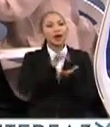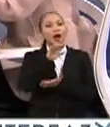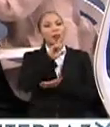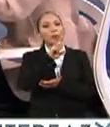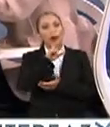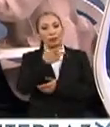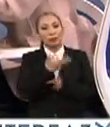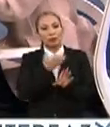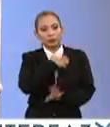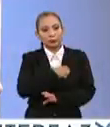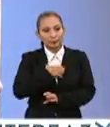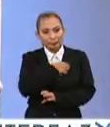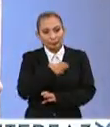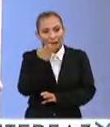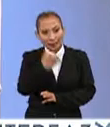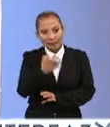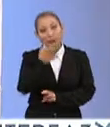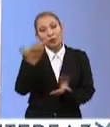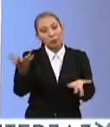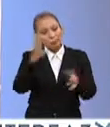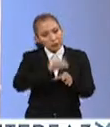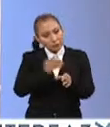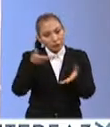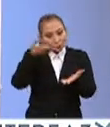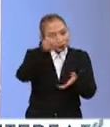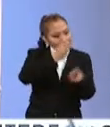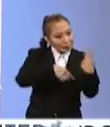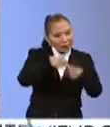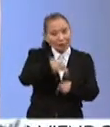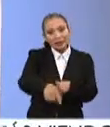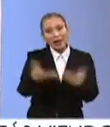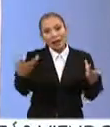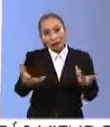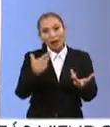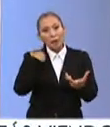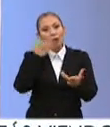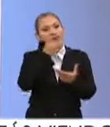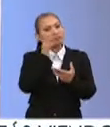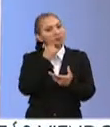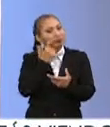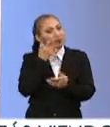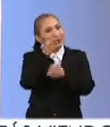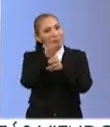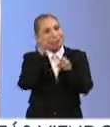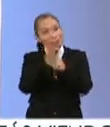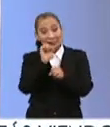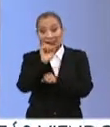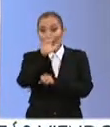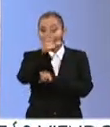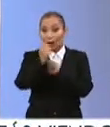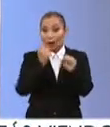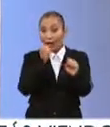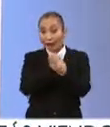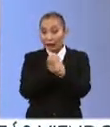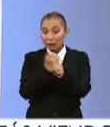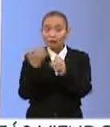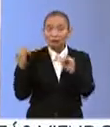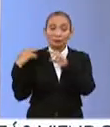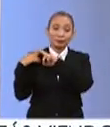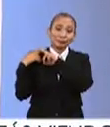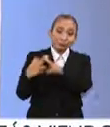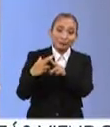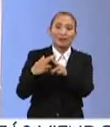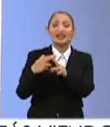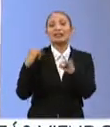Omar. Pues muy contenta por este espacio y, por supuesto, pues haciéndoles esta cordial invitación a estos 65 años del